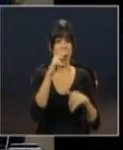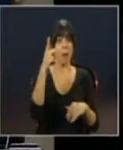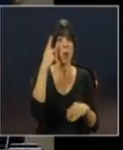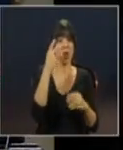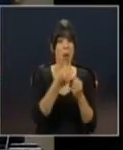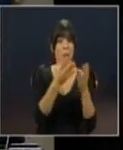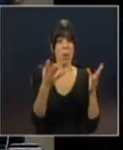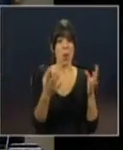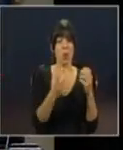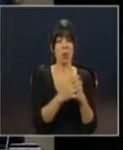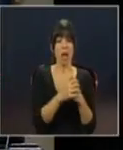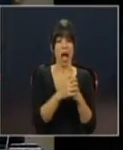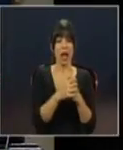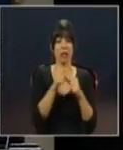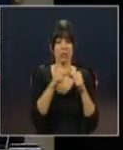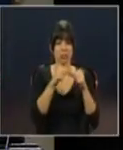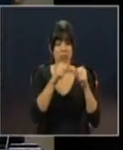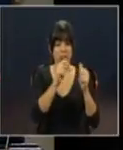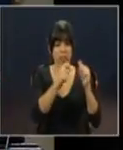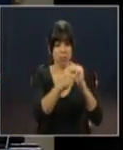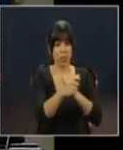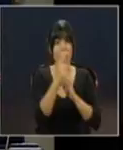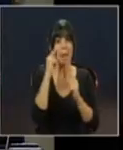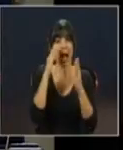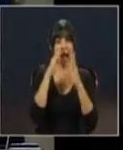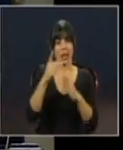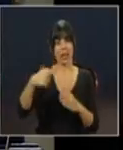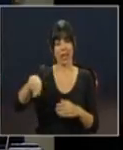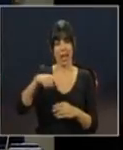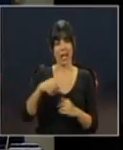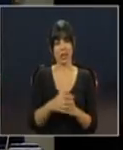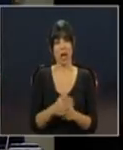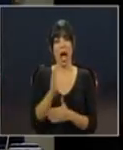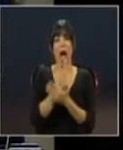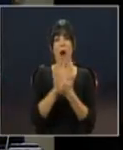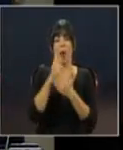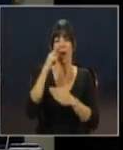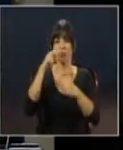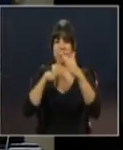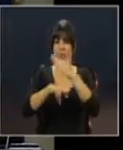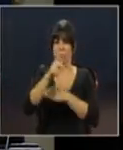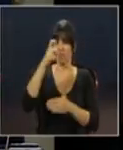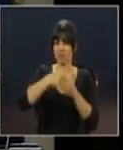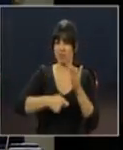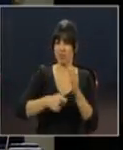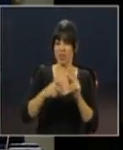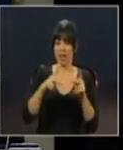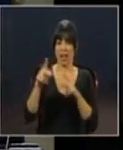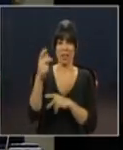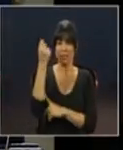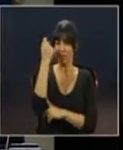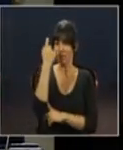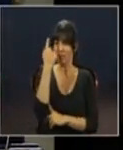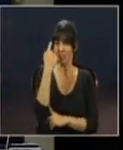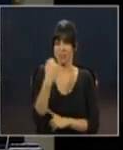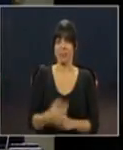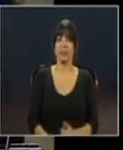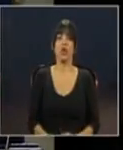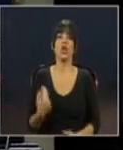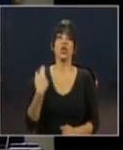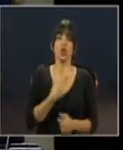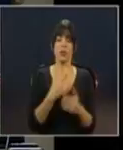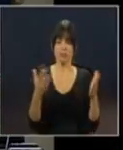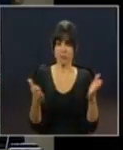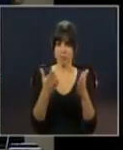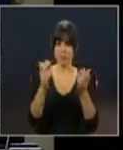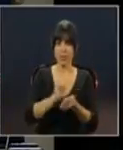ambiciosas articuladas en el tiempo para su abordaje. Pese a visiones rígidas e incomprensiones, estamos propiciando